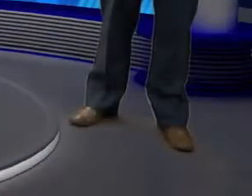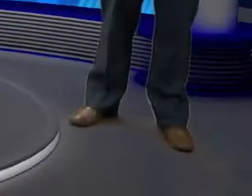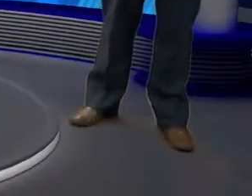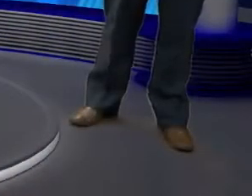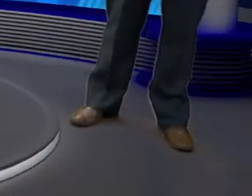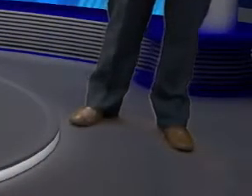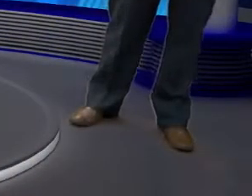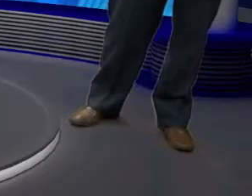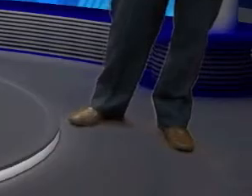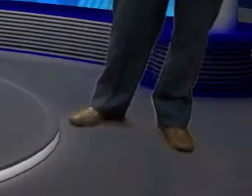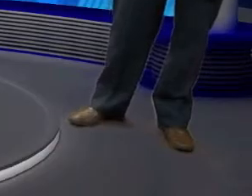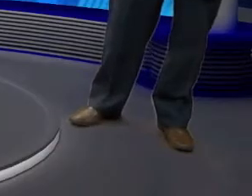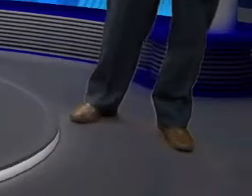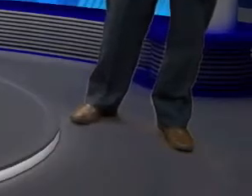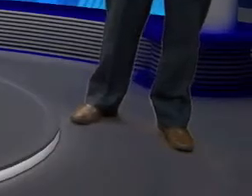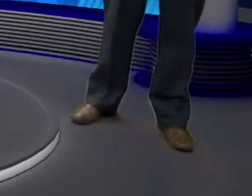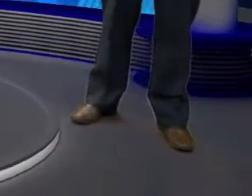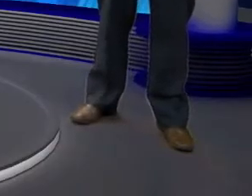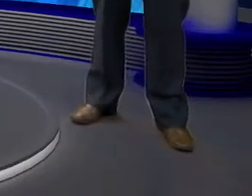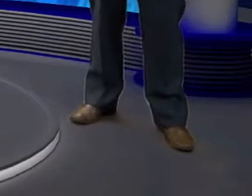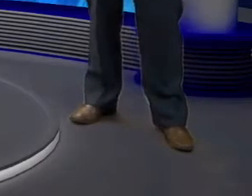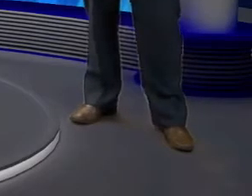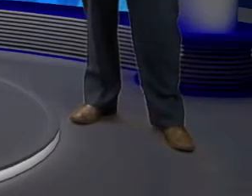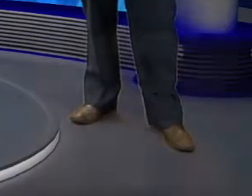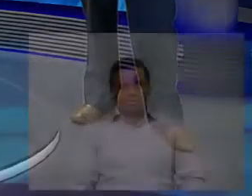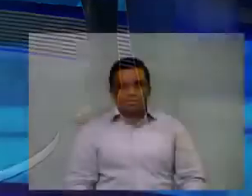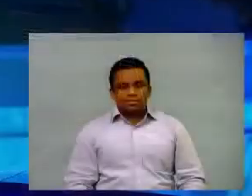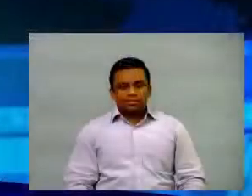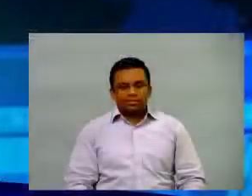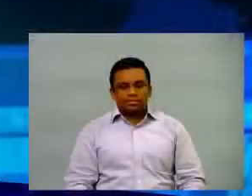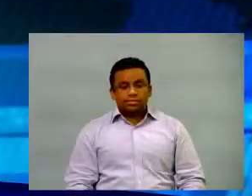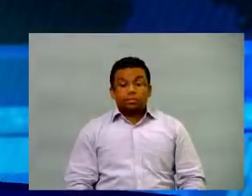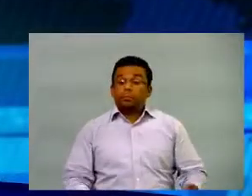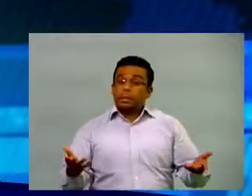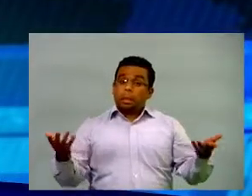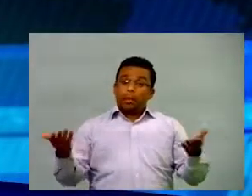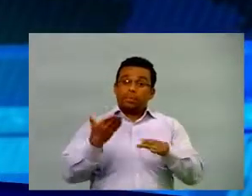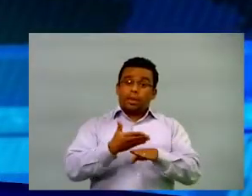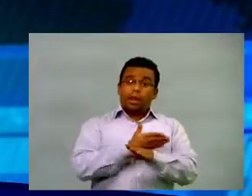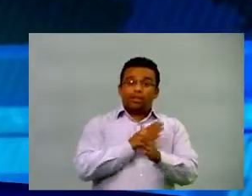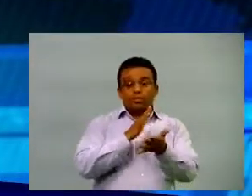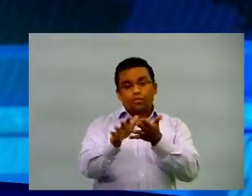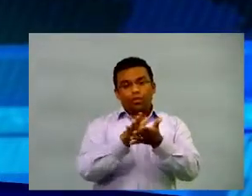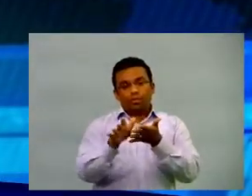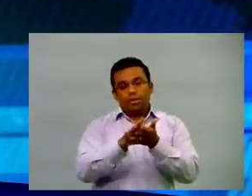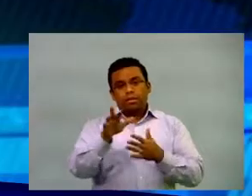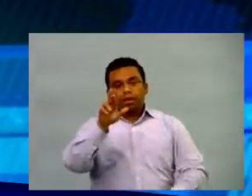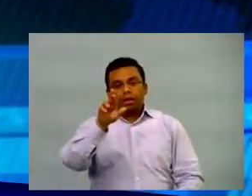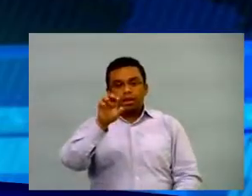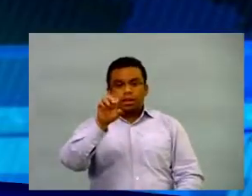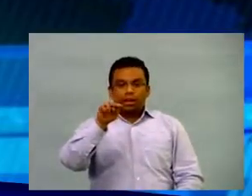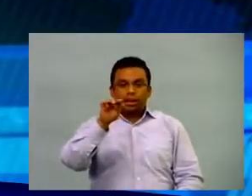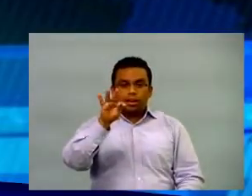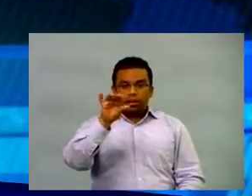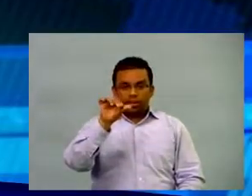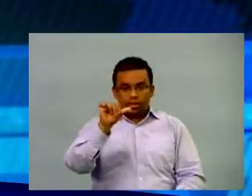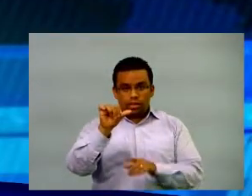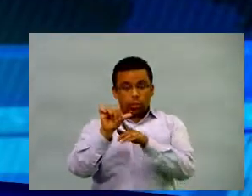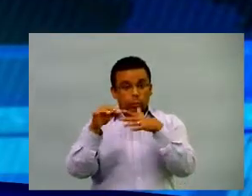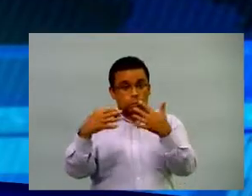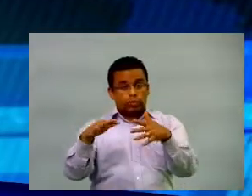Muy bien, escuchábamos la intervención de Miguel Ángel Amortegui sobre Renata. Yo creo que también es revelador